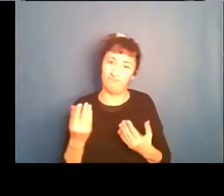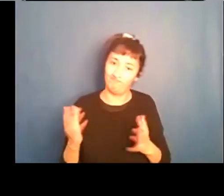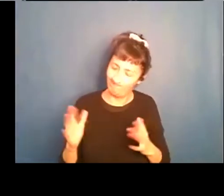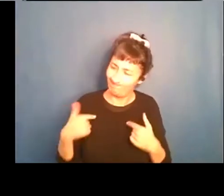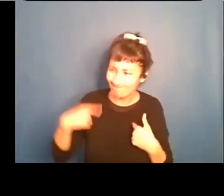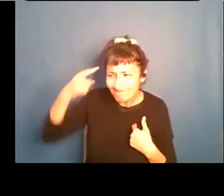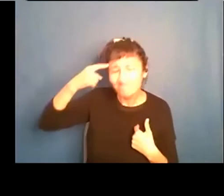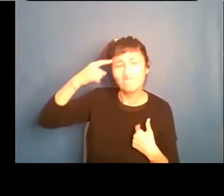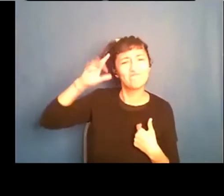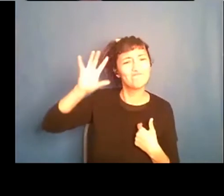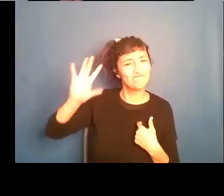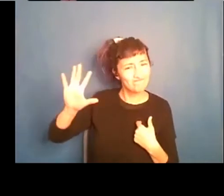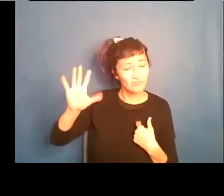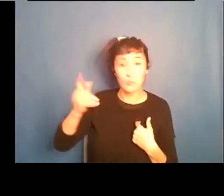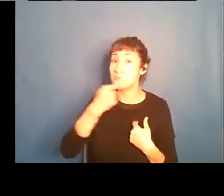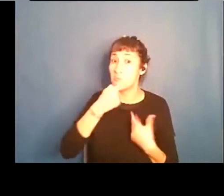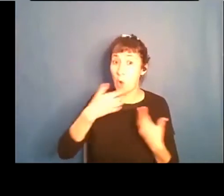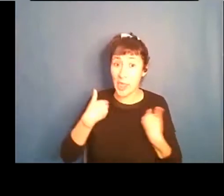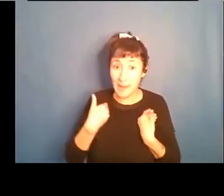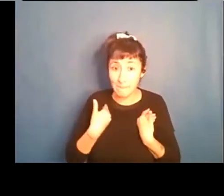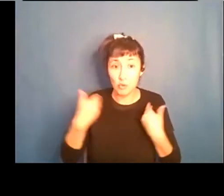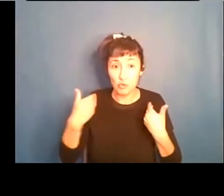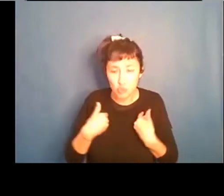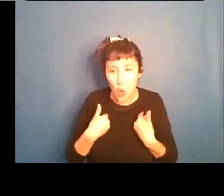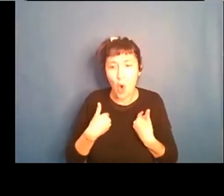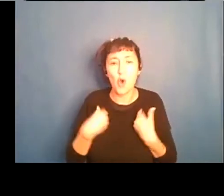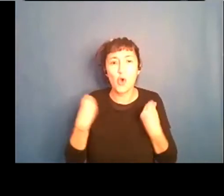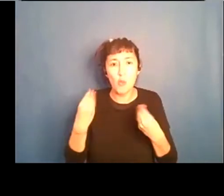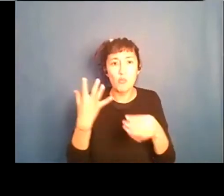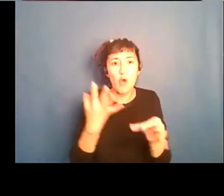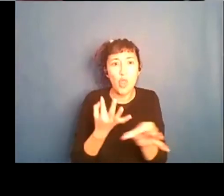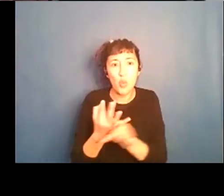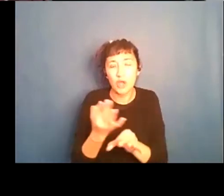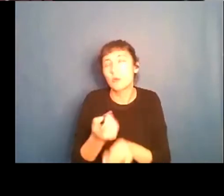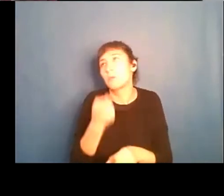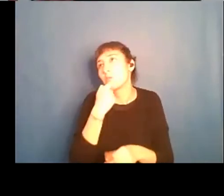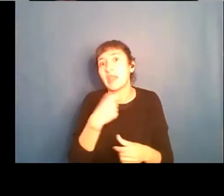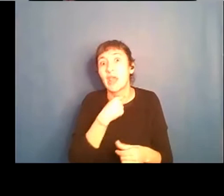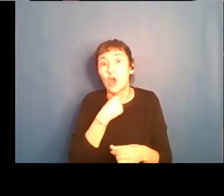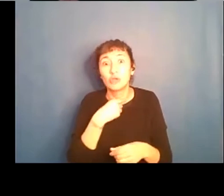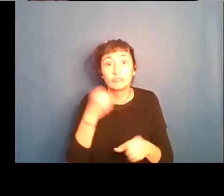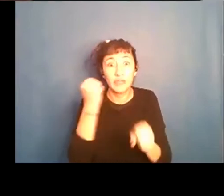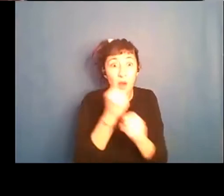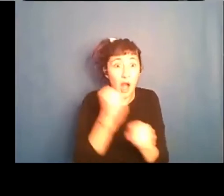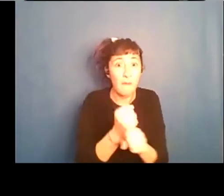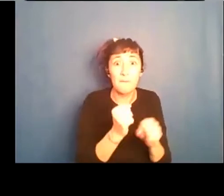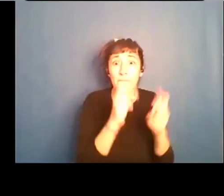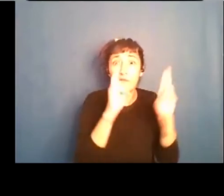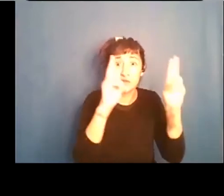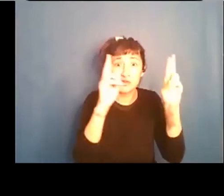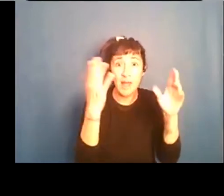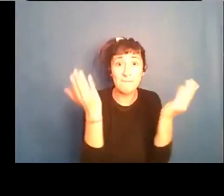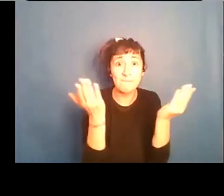por ejemplo, yo para adquirir una educación, que si yo quiero trabajar de matemáticas, me tengo que acercar a